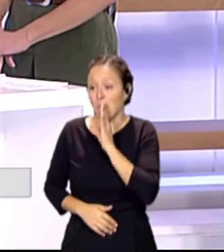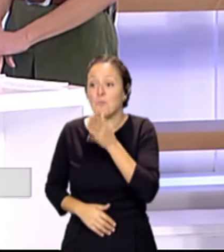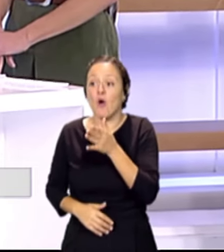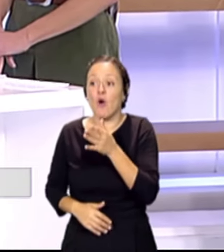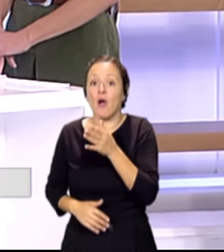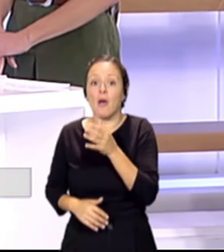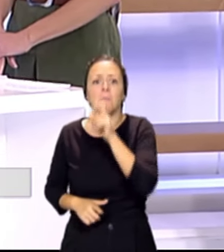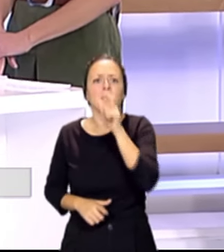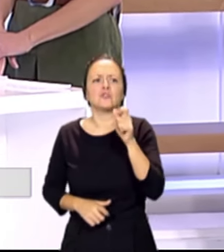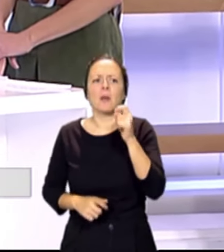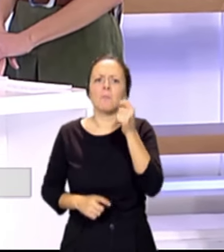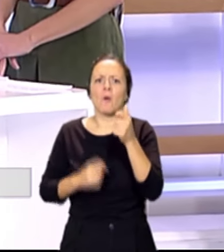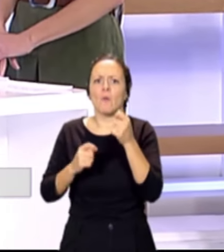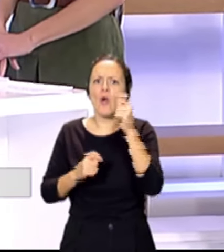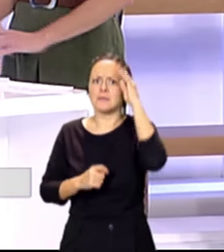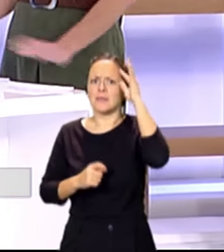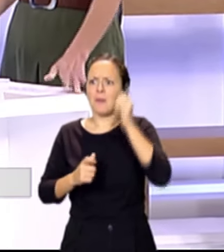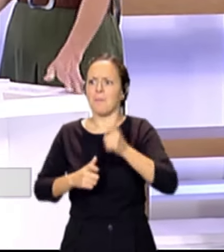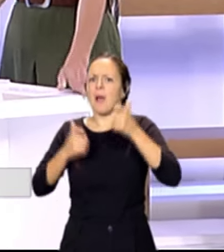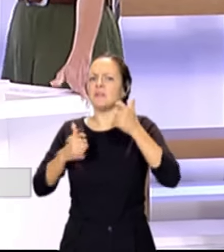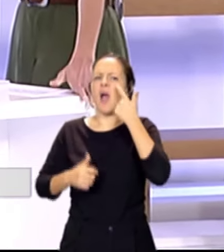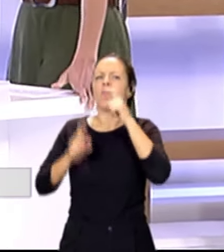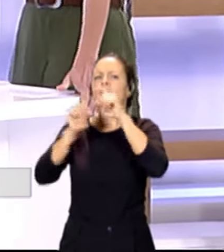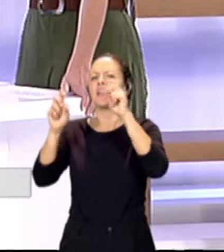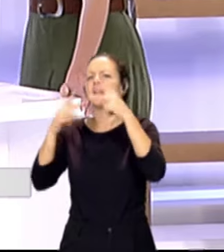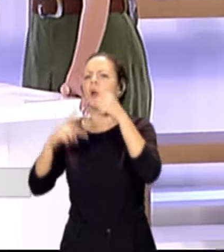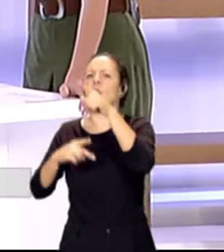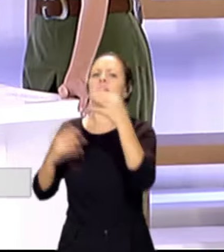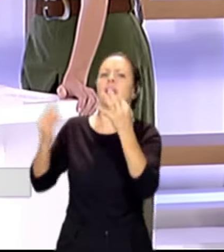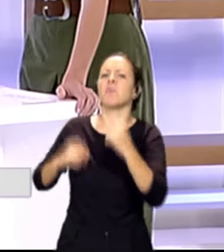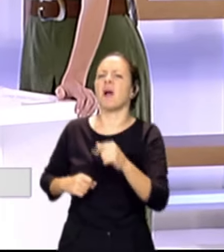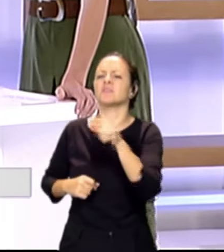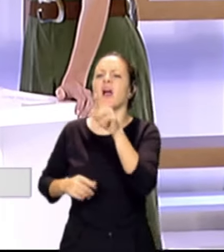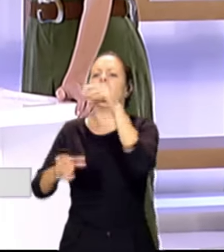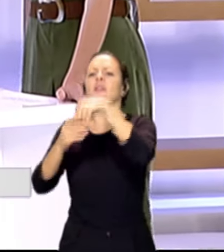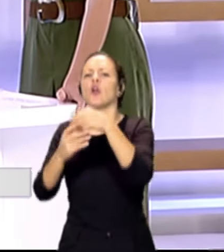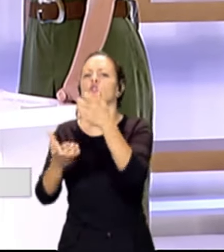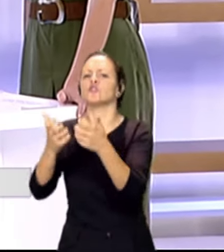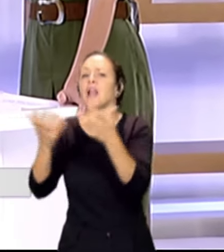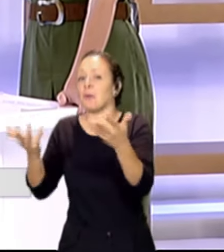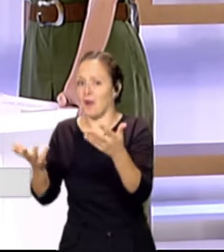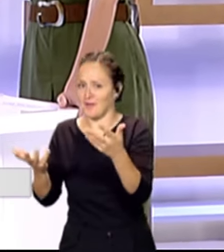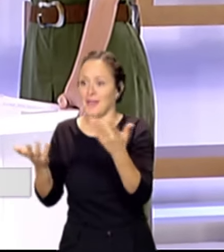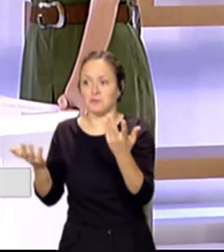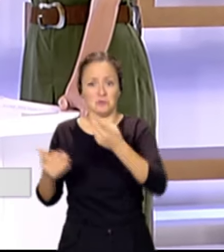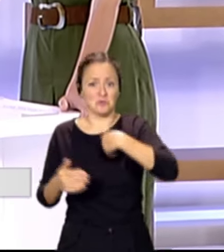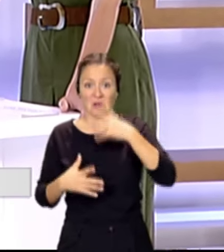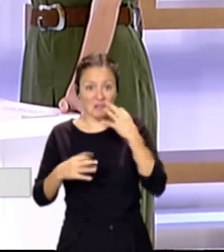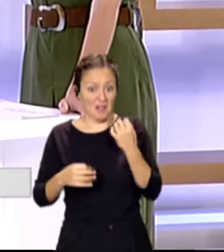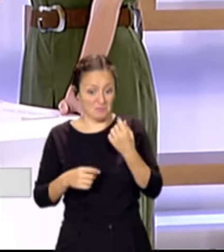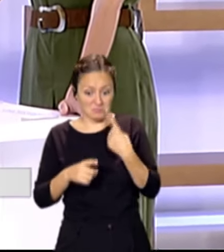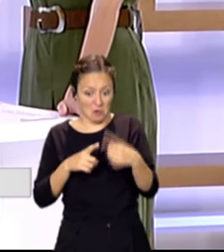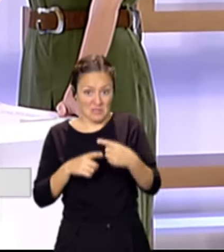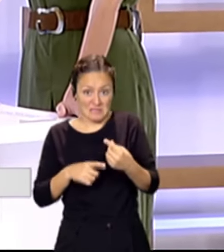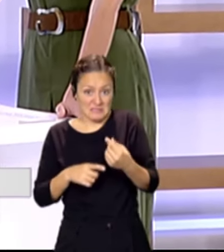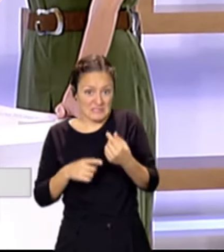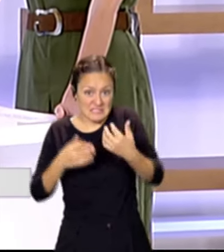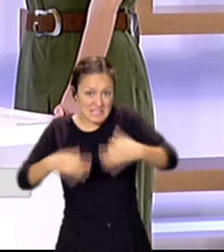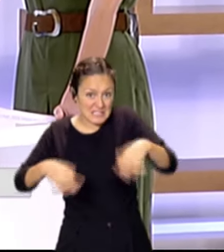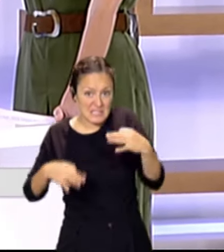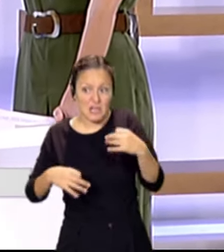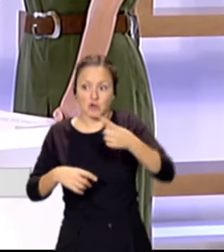cada día tiene más expectativas Bueno este restante qué pasa con él qué es lo que se hace allí y realmente nosotros hacemos algo muy sencillo no se pegamos al producto